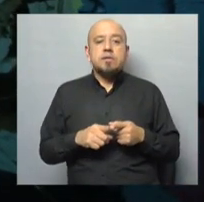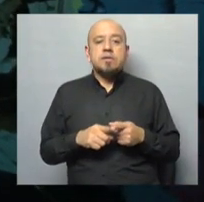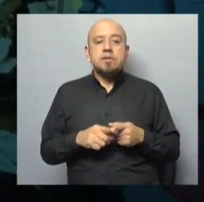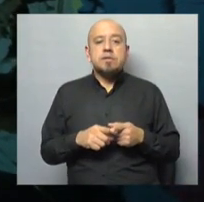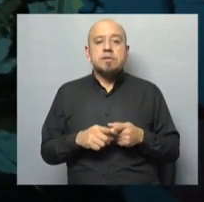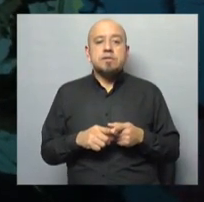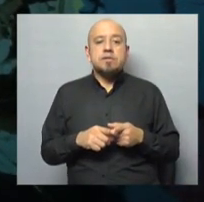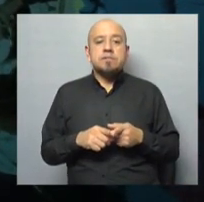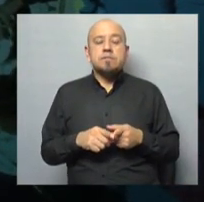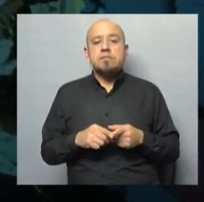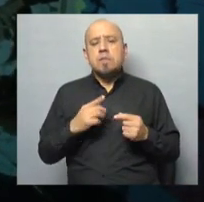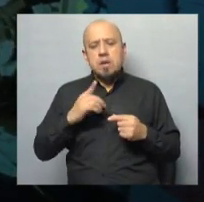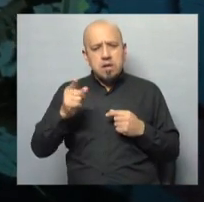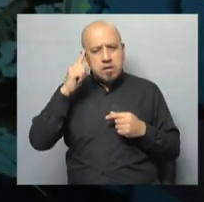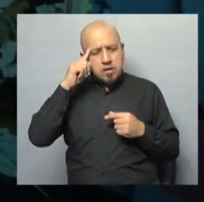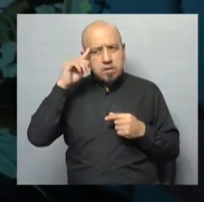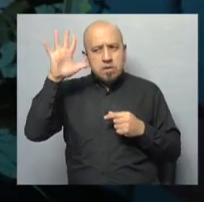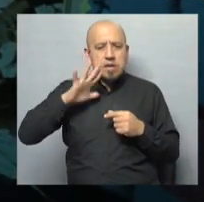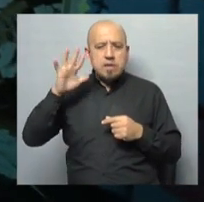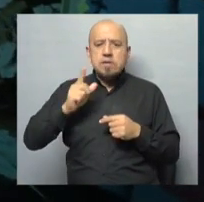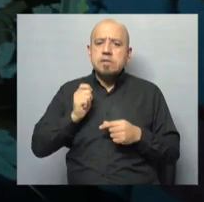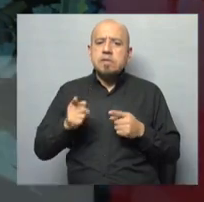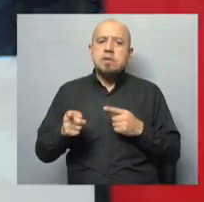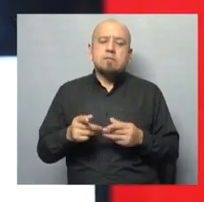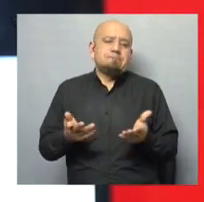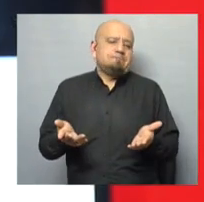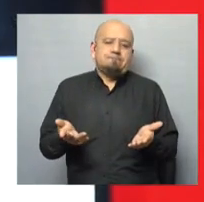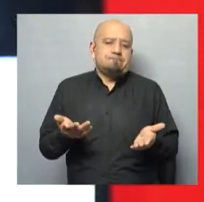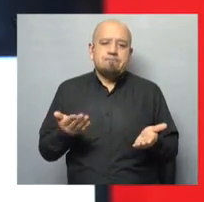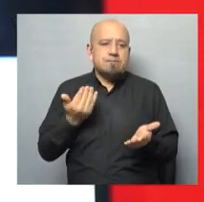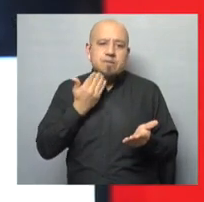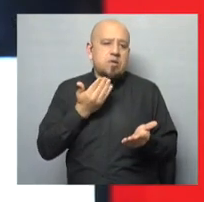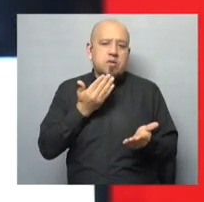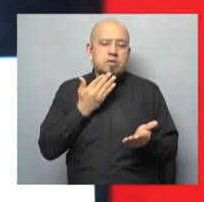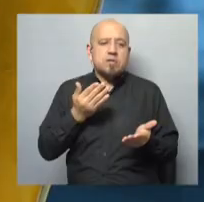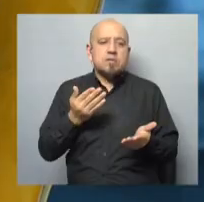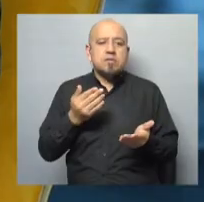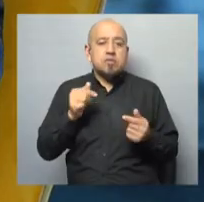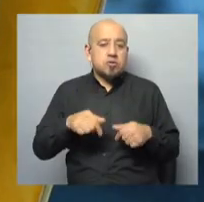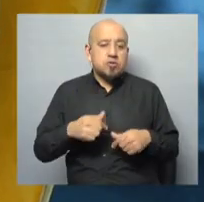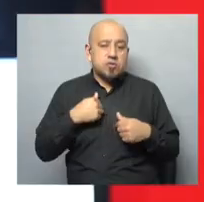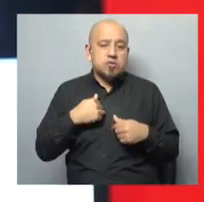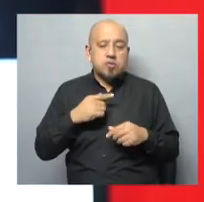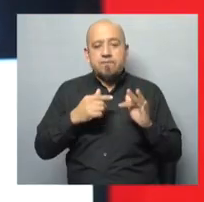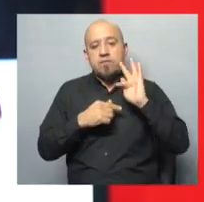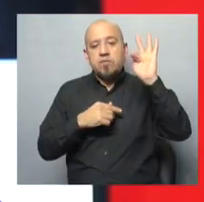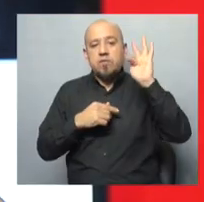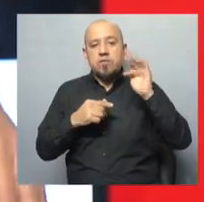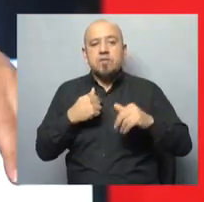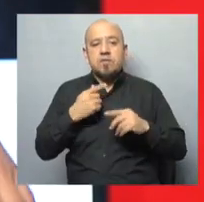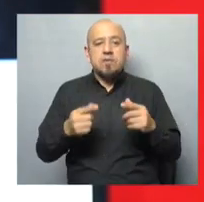te imaginabas que ibas a hacer lo que iba a dedicarme a esto no admite que lo viera la